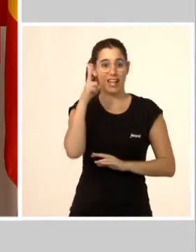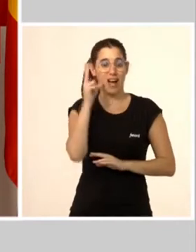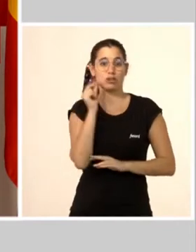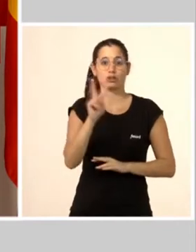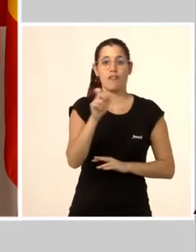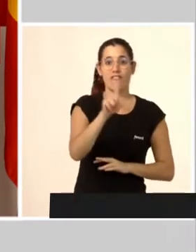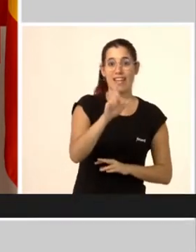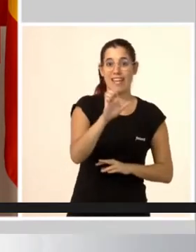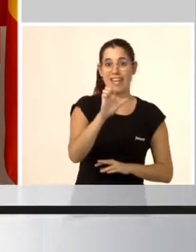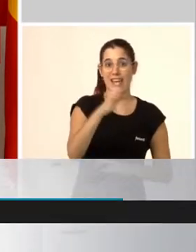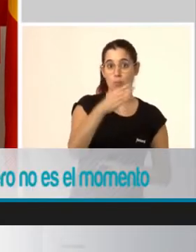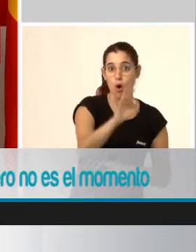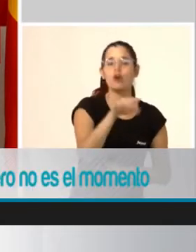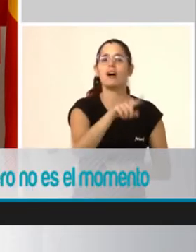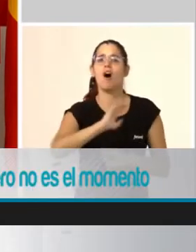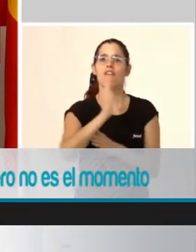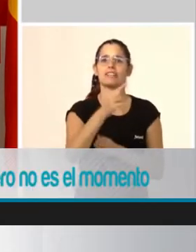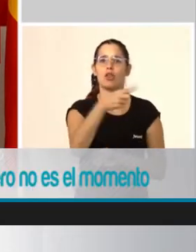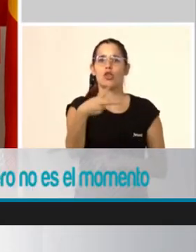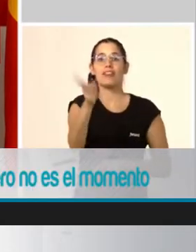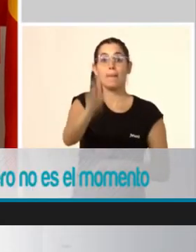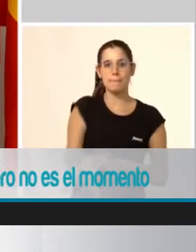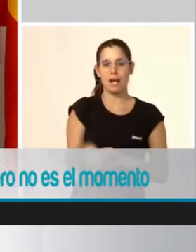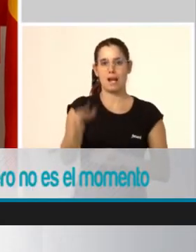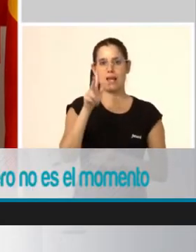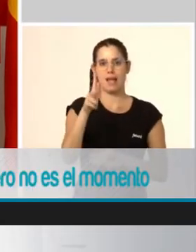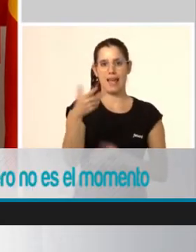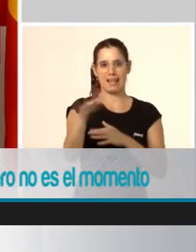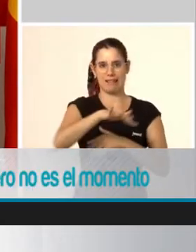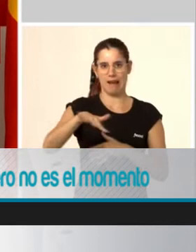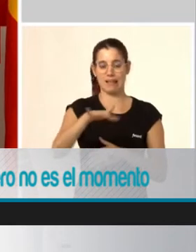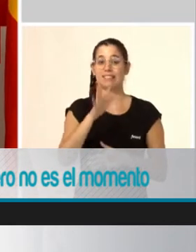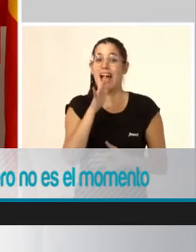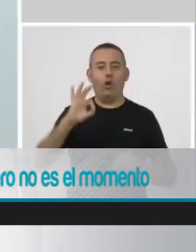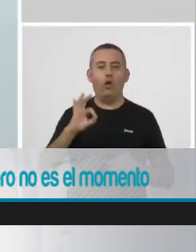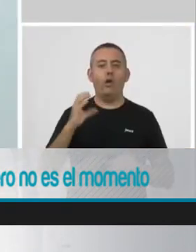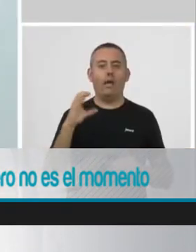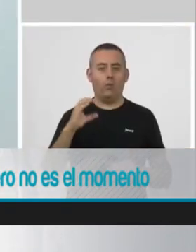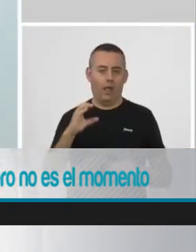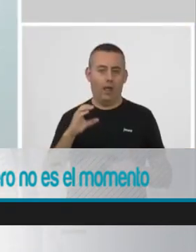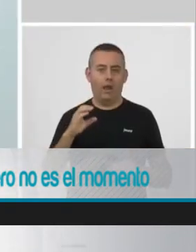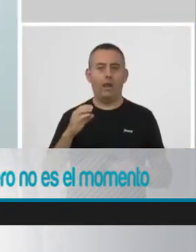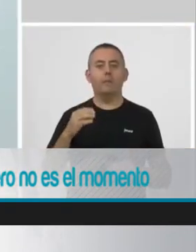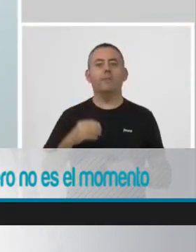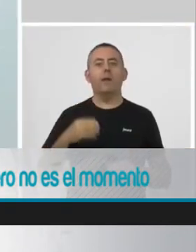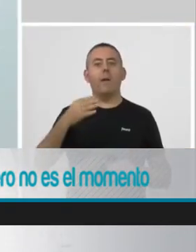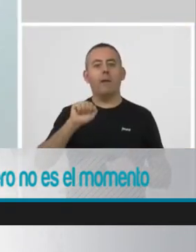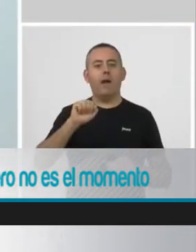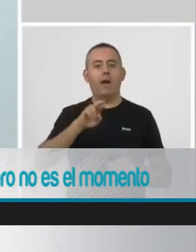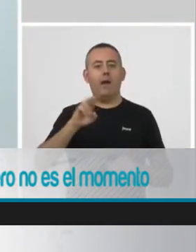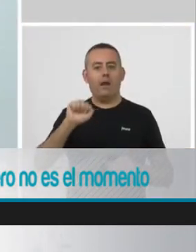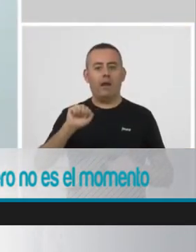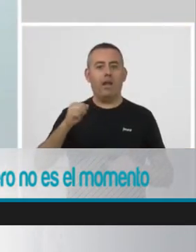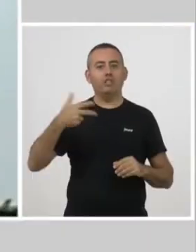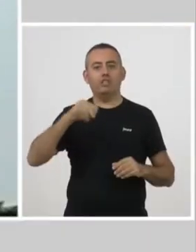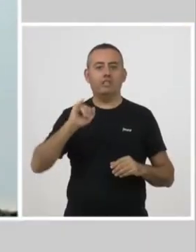la co portavoz de iniciativa y vicepresidenta del gobierno valenciano Aitana masa ha afirmado que sigue sobre la mesa la posibilidad de que se